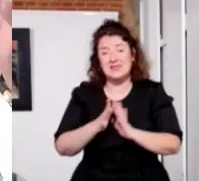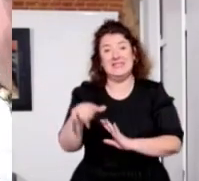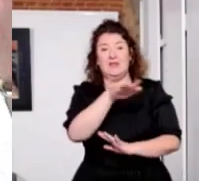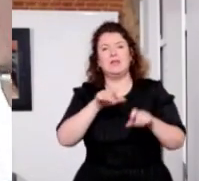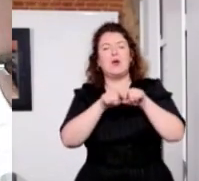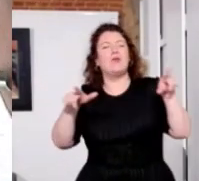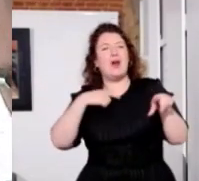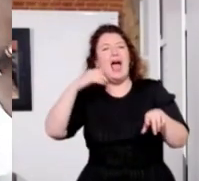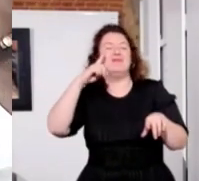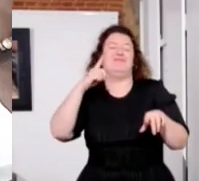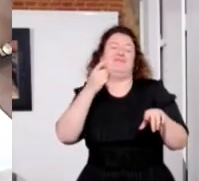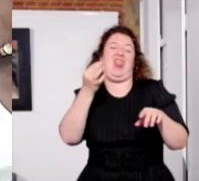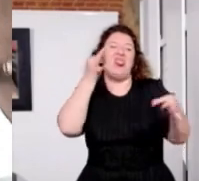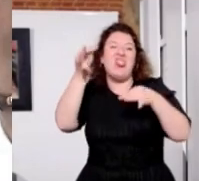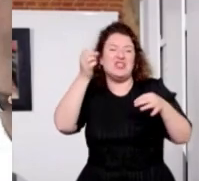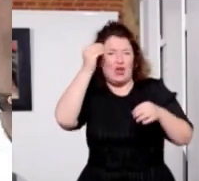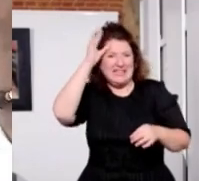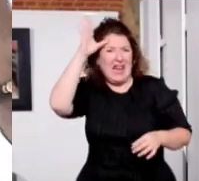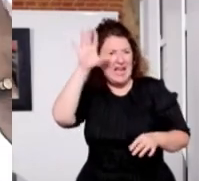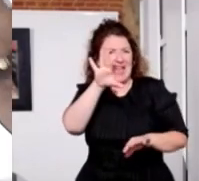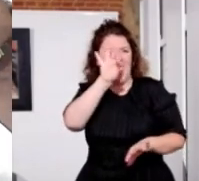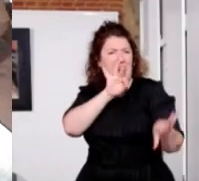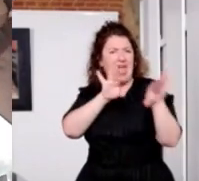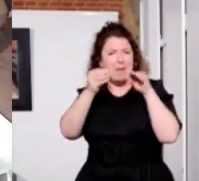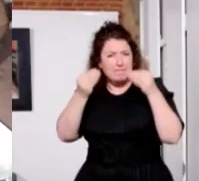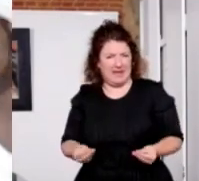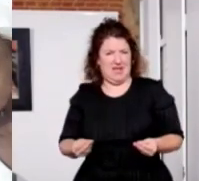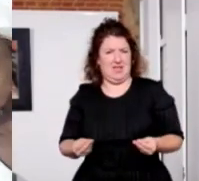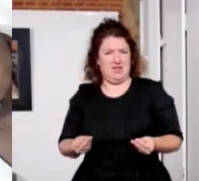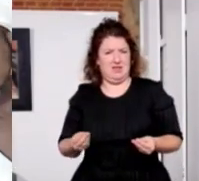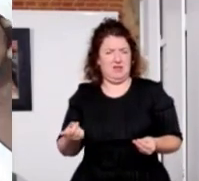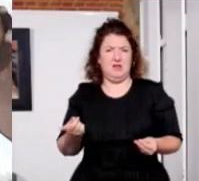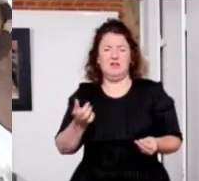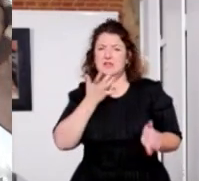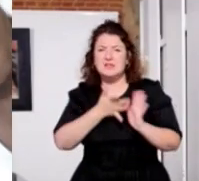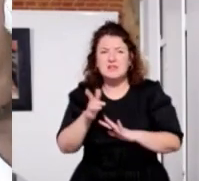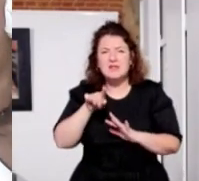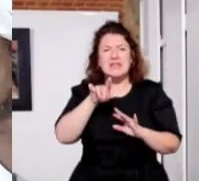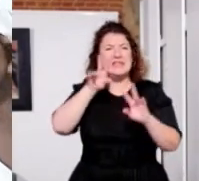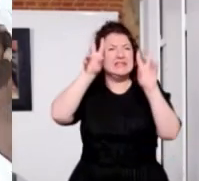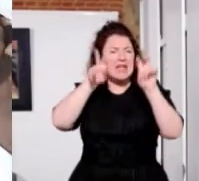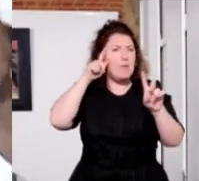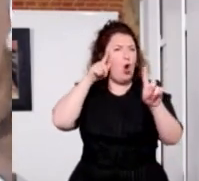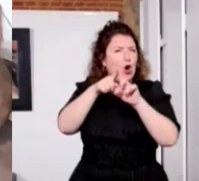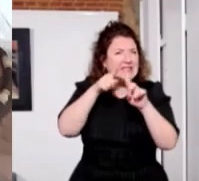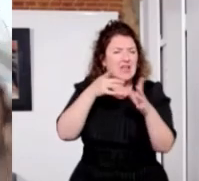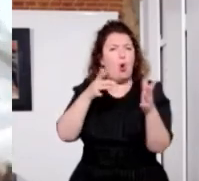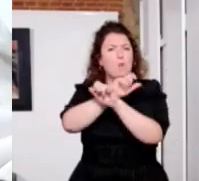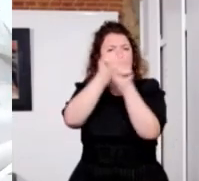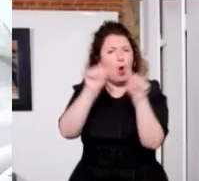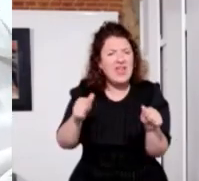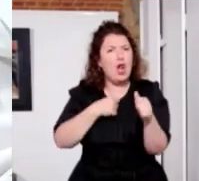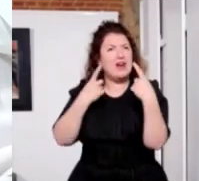Data, es decir, que elija el dato inteligente, aquello que concuerda con la finalidad, con los objetivos, con el modelo y con